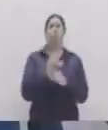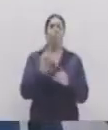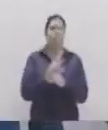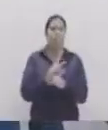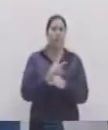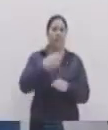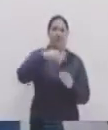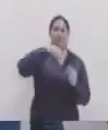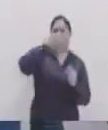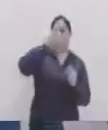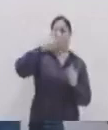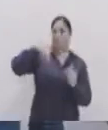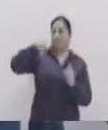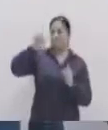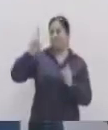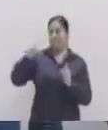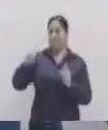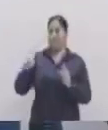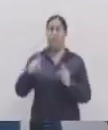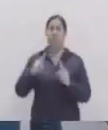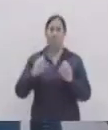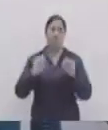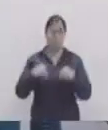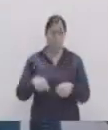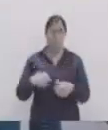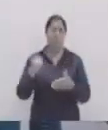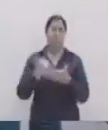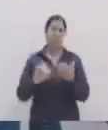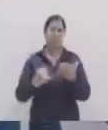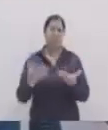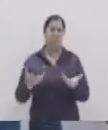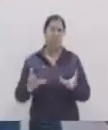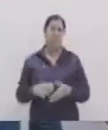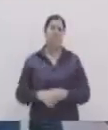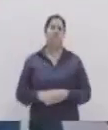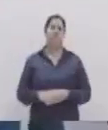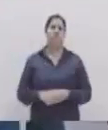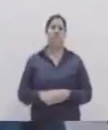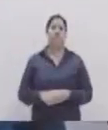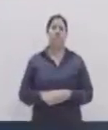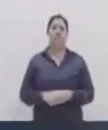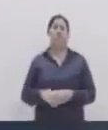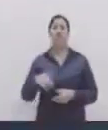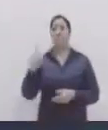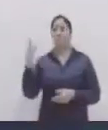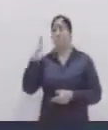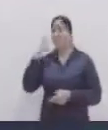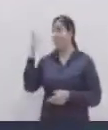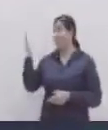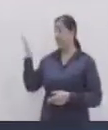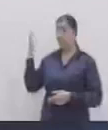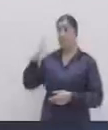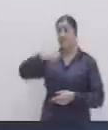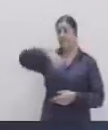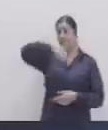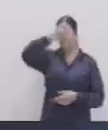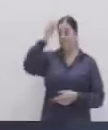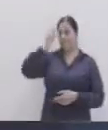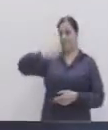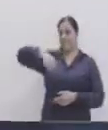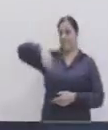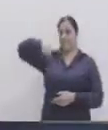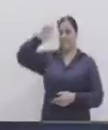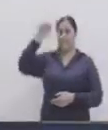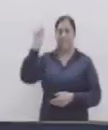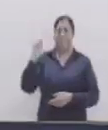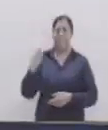la línea curva. Entonces, puedes dibujarlas moviendo de un lado a otro tu